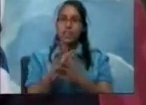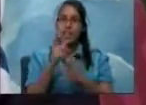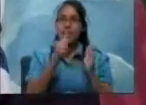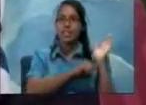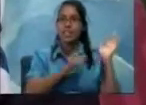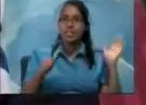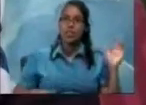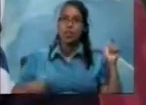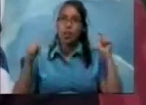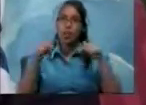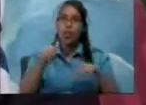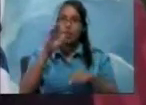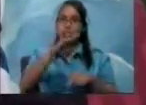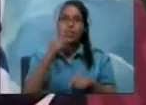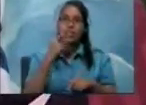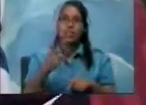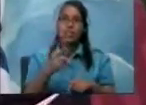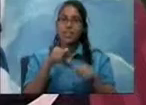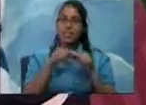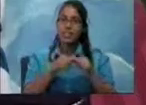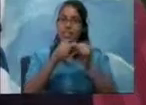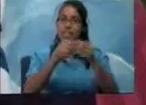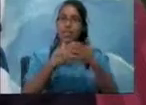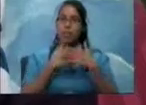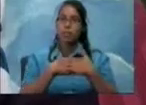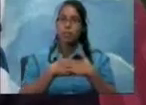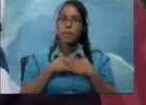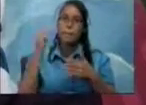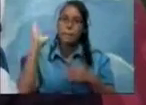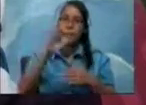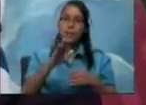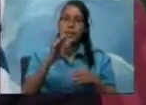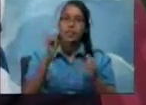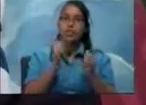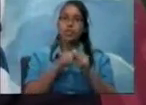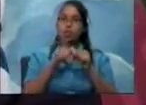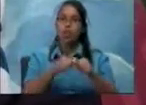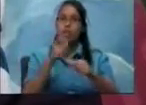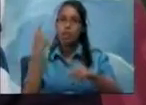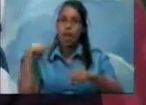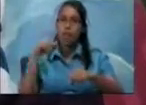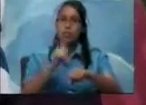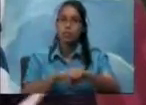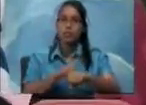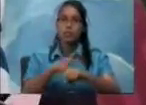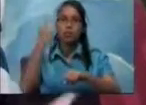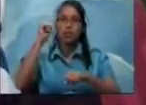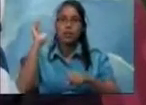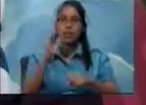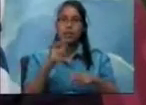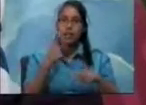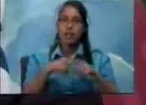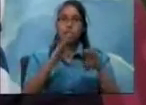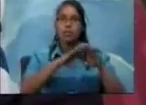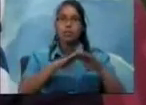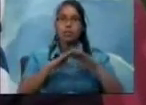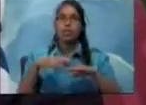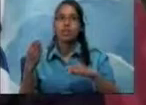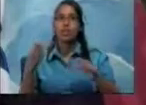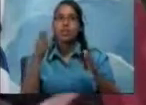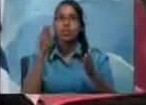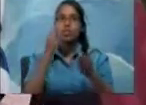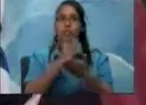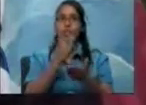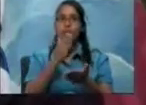señor hoy le está diciendo a usted sígueme sígueme Véngase para todavía hay chance para venir aquellos ministros que todavía no no han